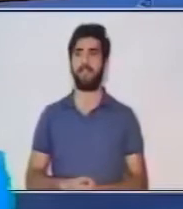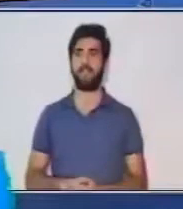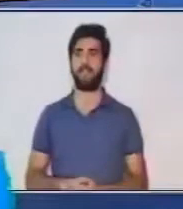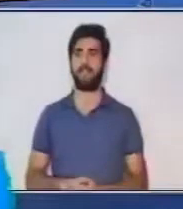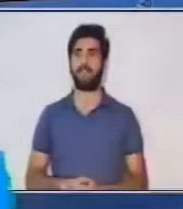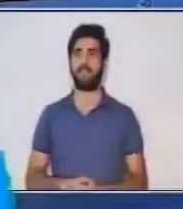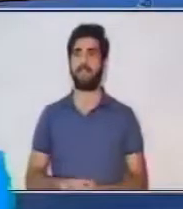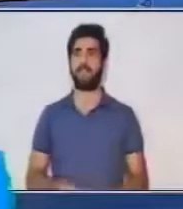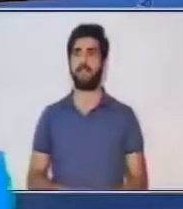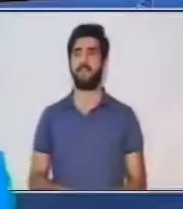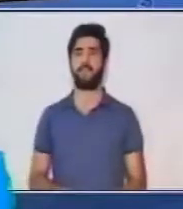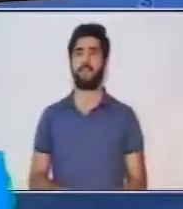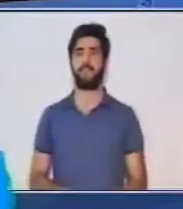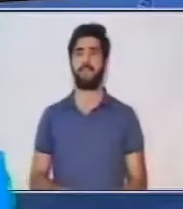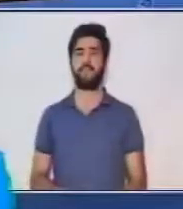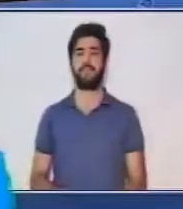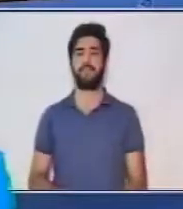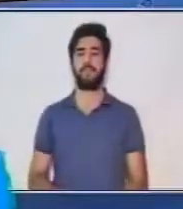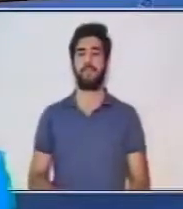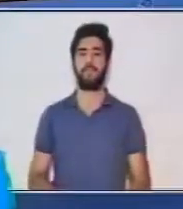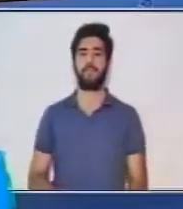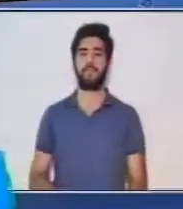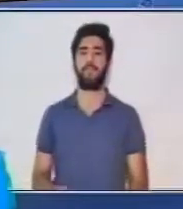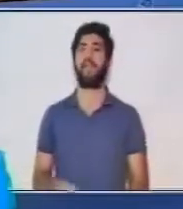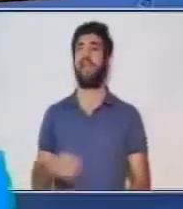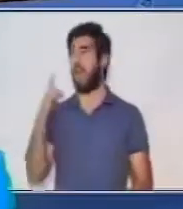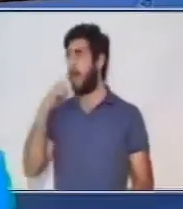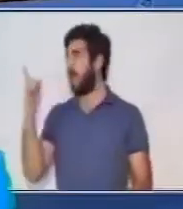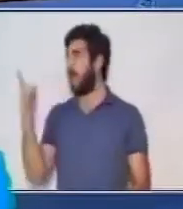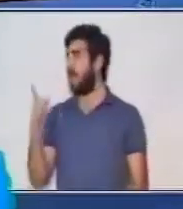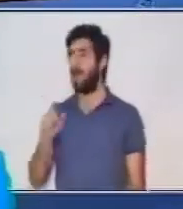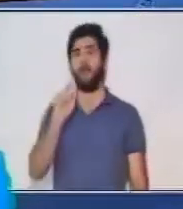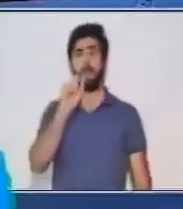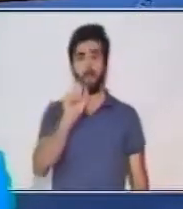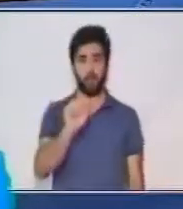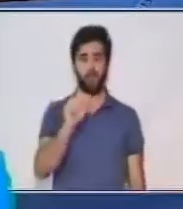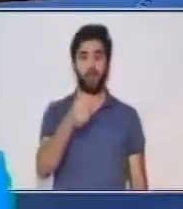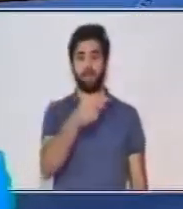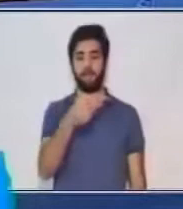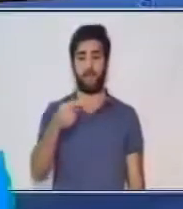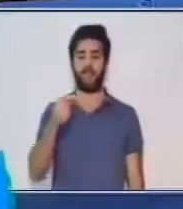Ahí vamos a tener nuestro punto menos 3.